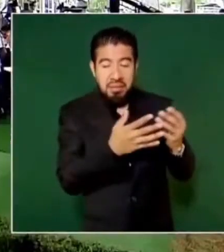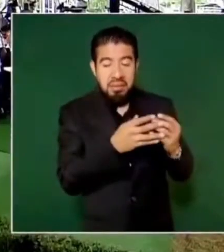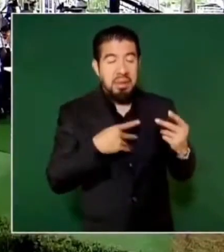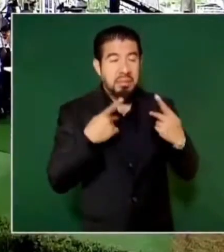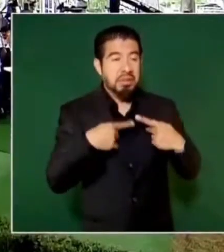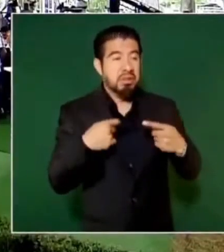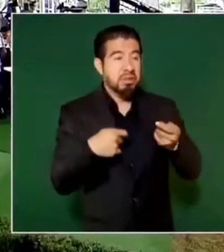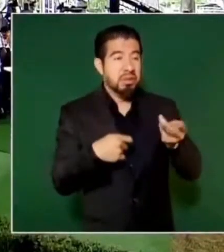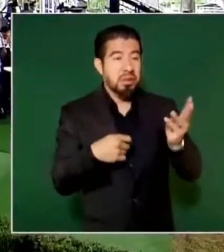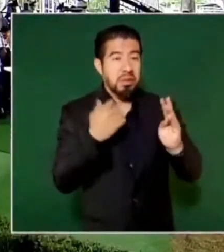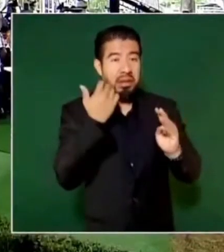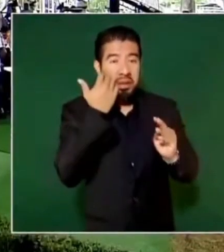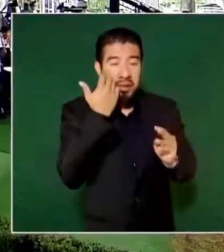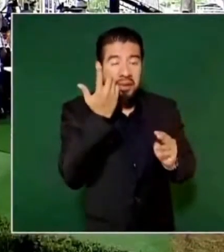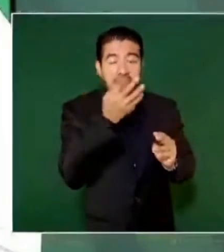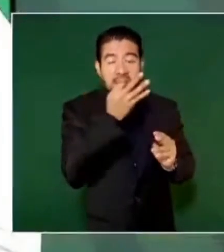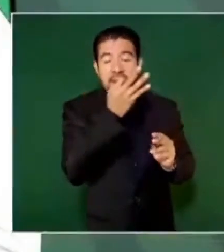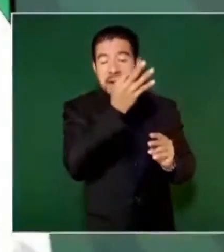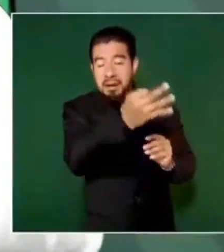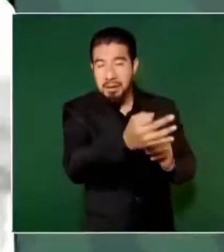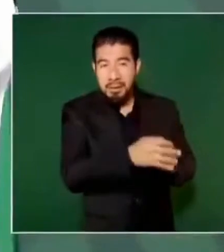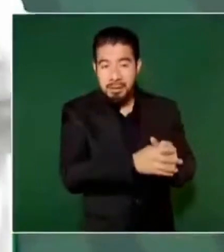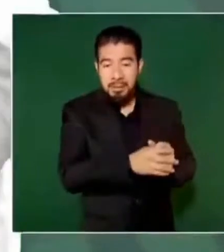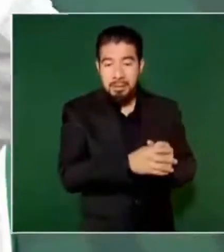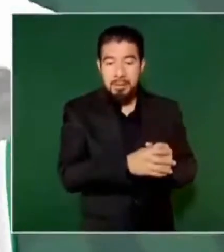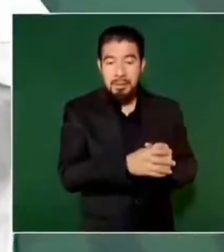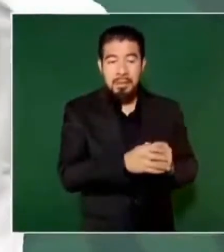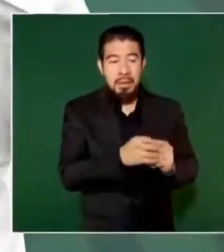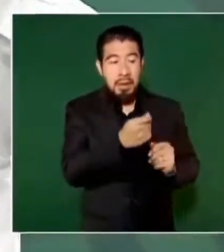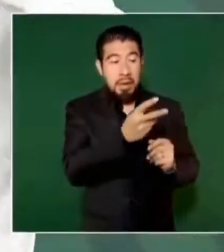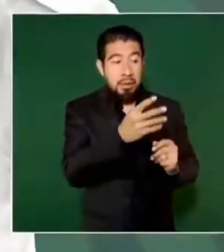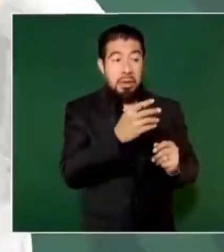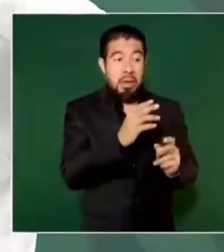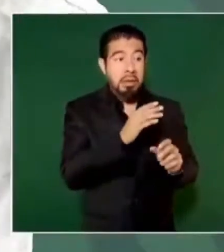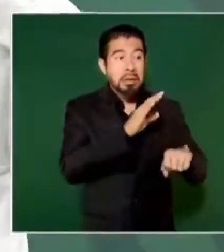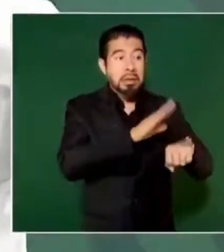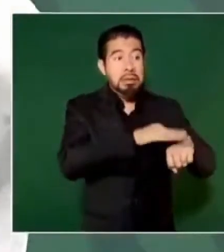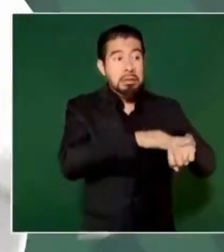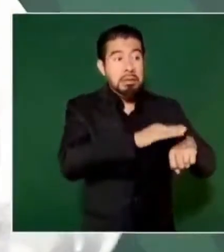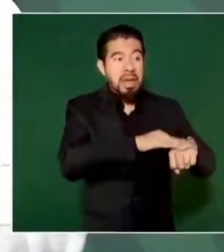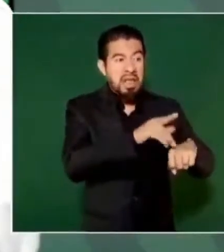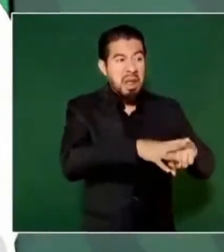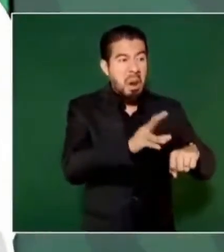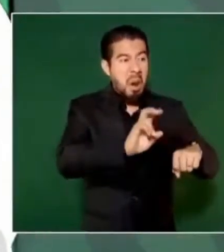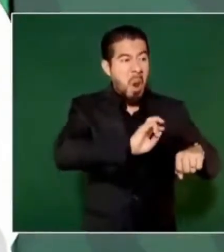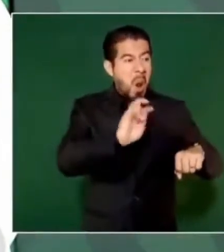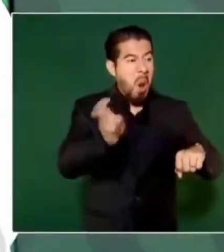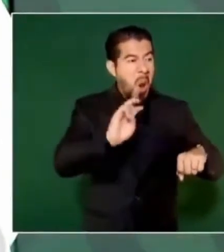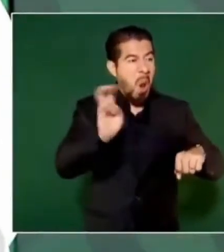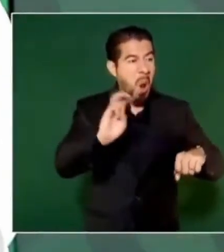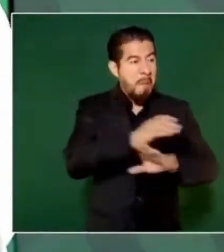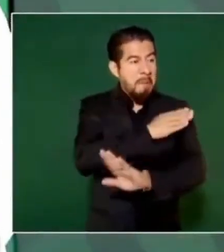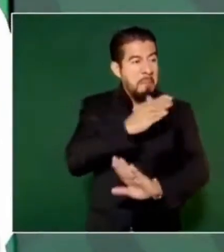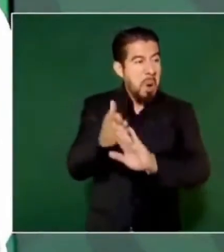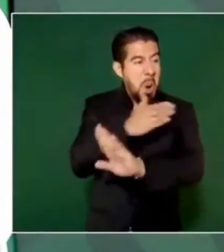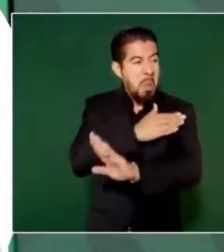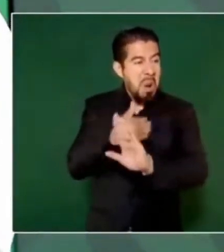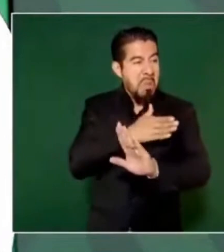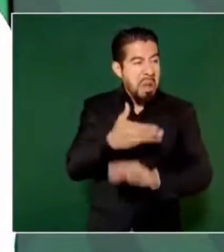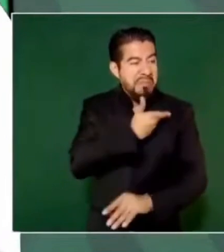personas que me ataquen. vas a hacer esto,